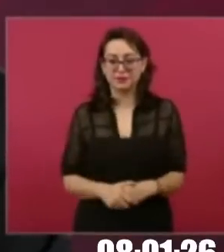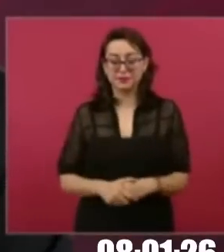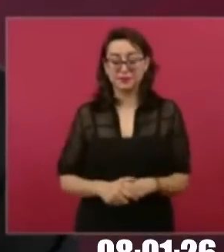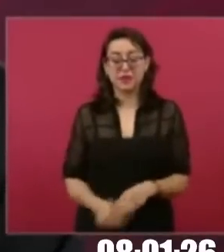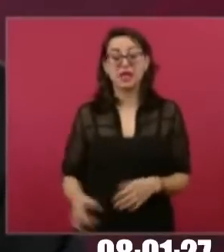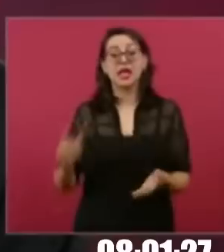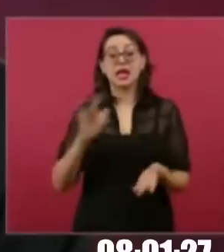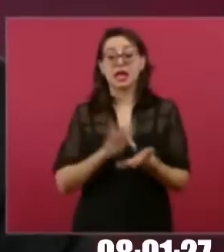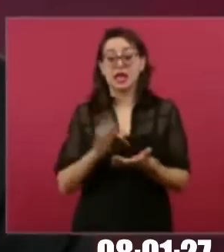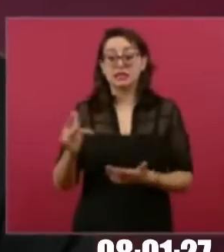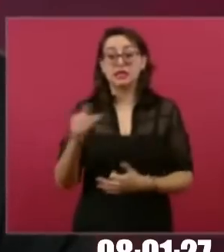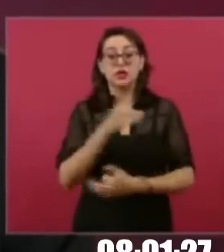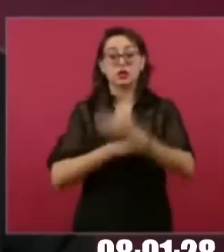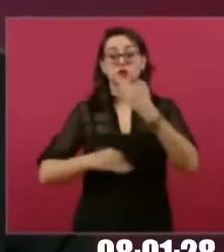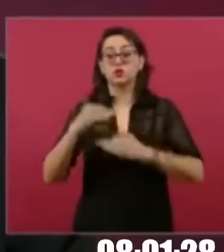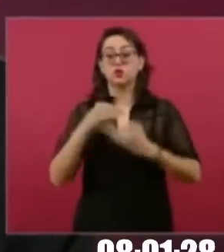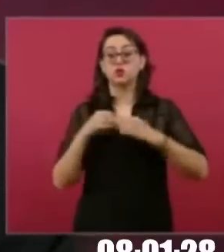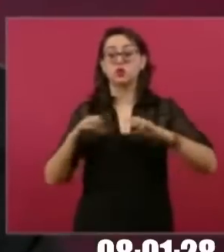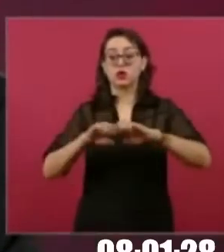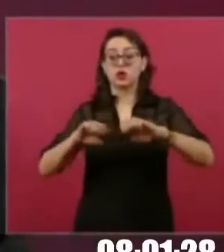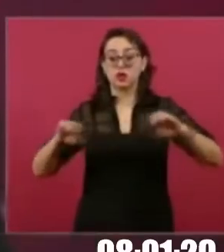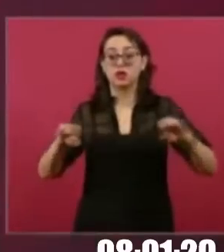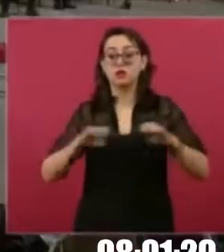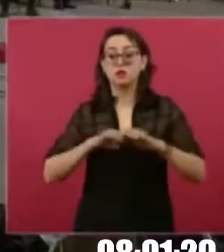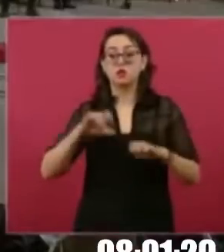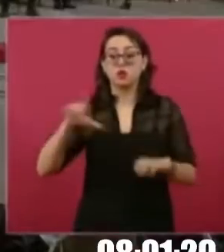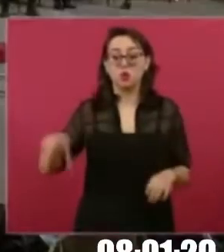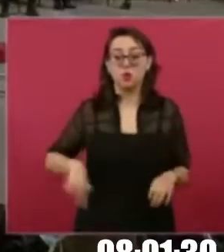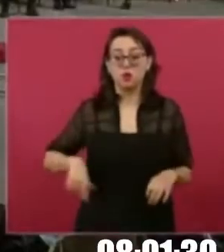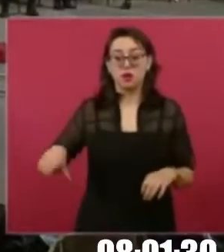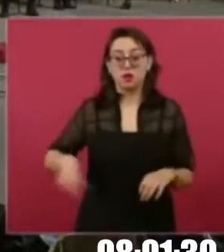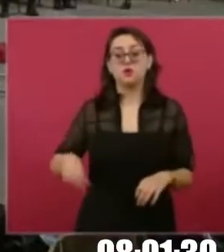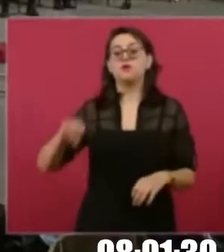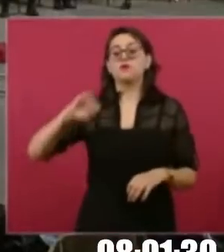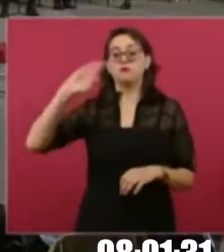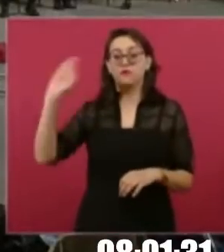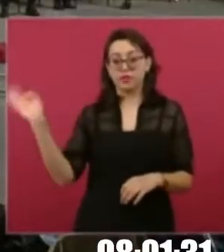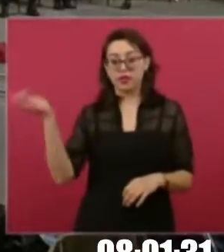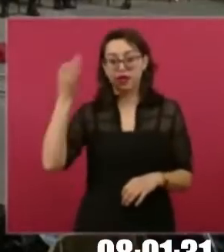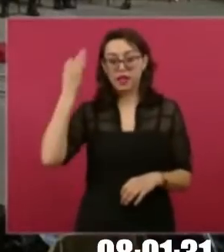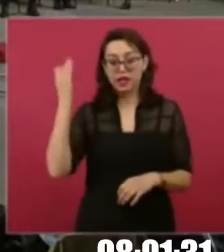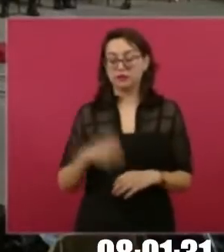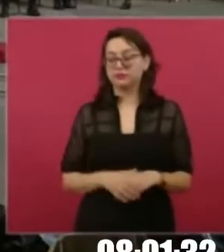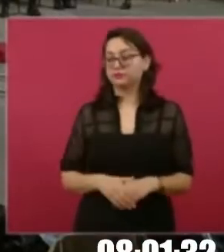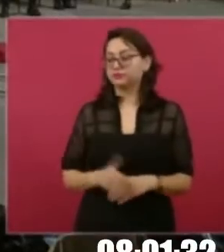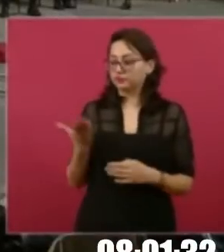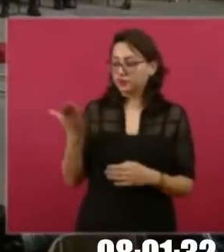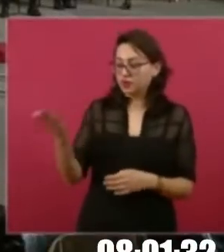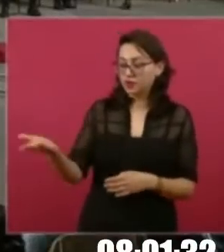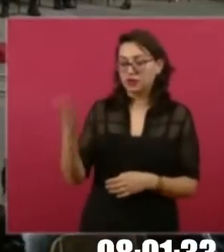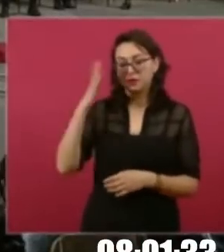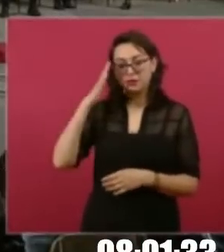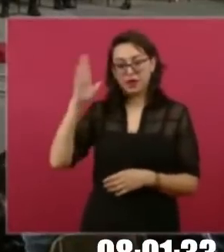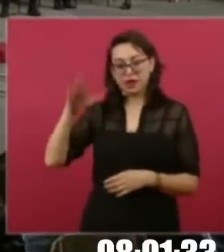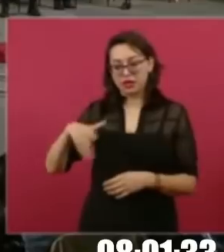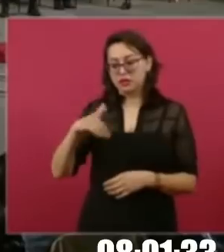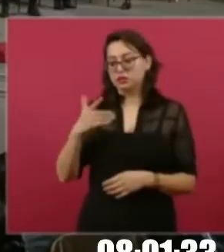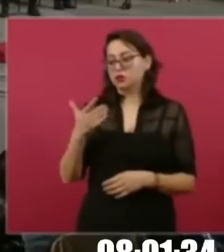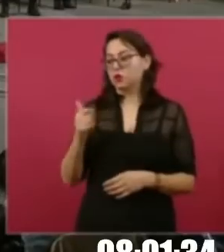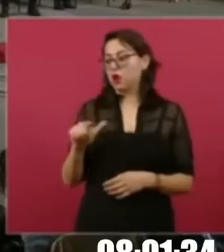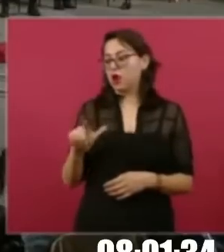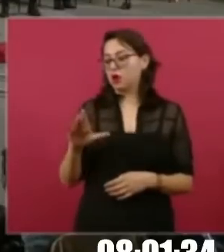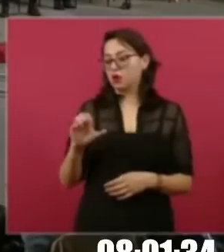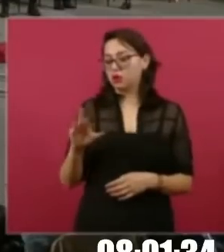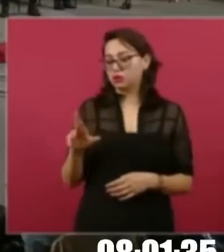de la República y de manera especial hoy por supuesto al maestro Alcocer y a Joel